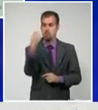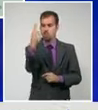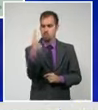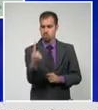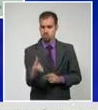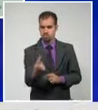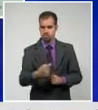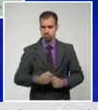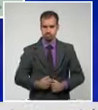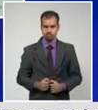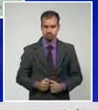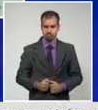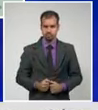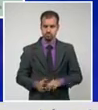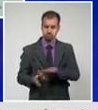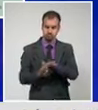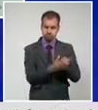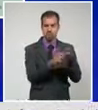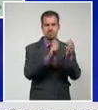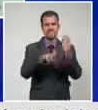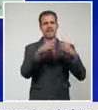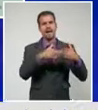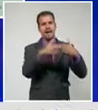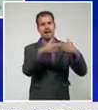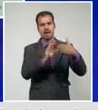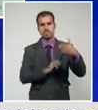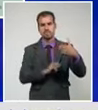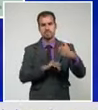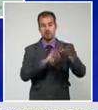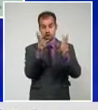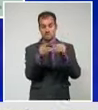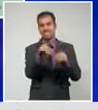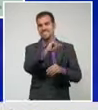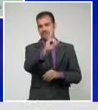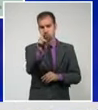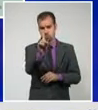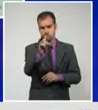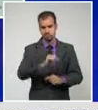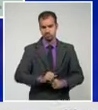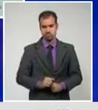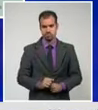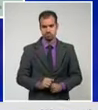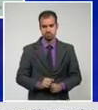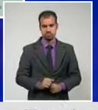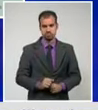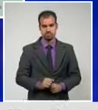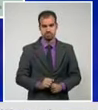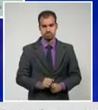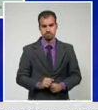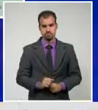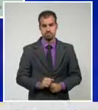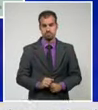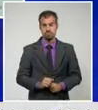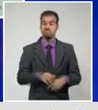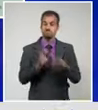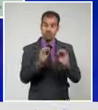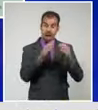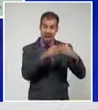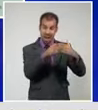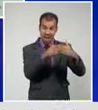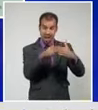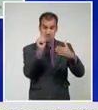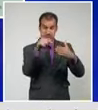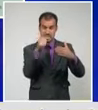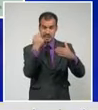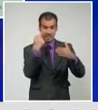Granma confirma 61 casos. Realmente la provincia de Granma, a